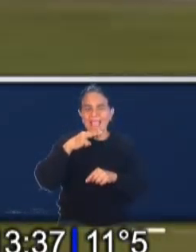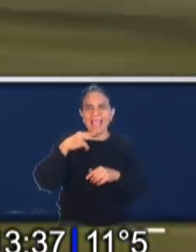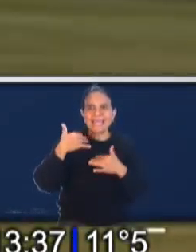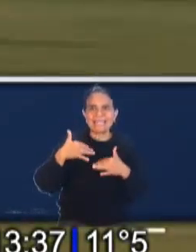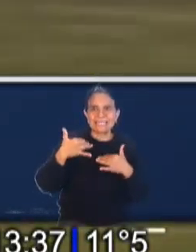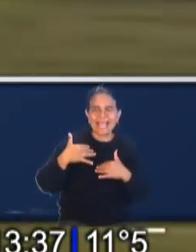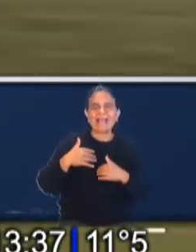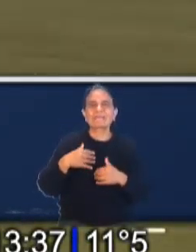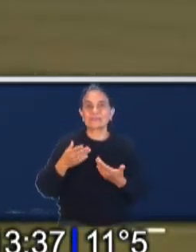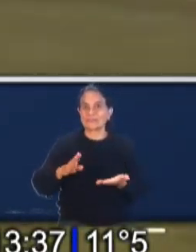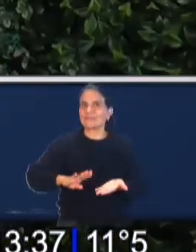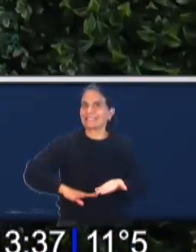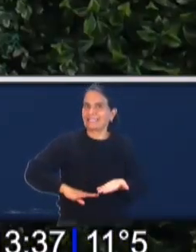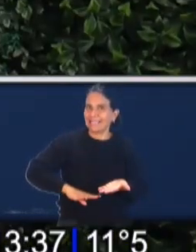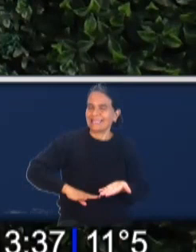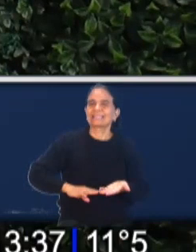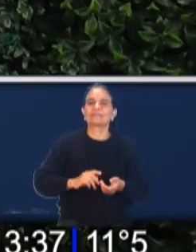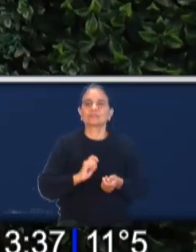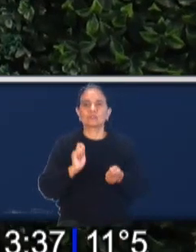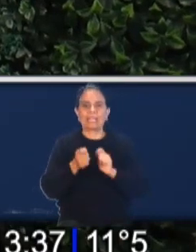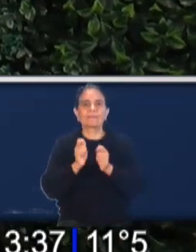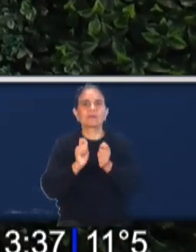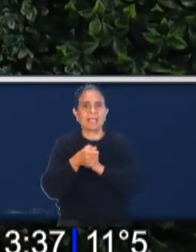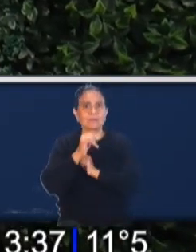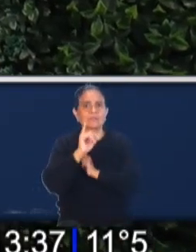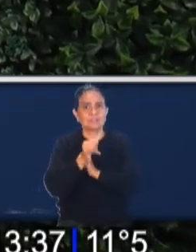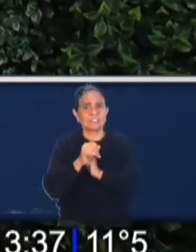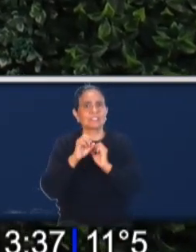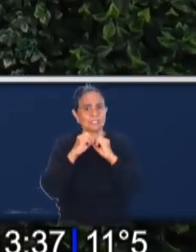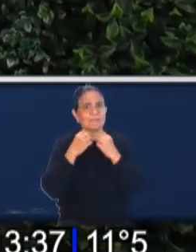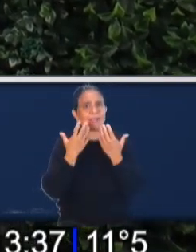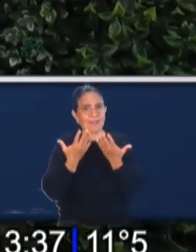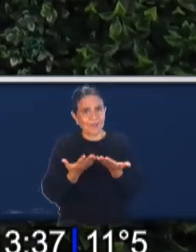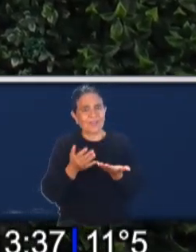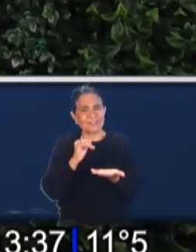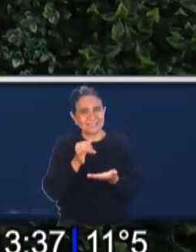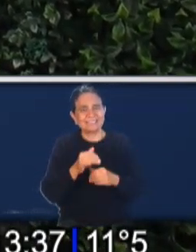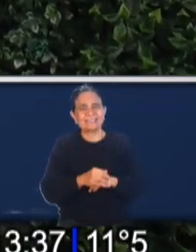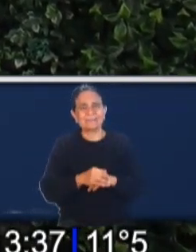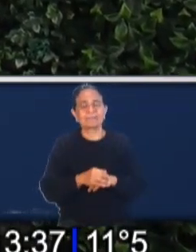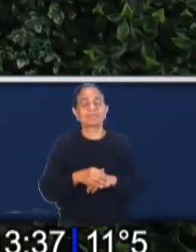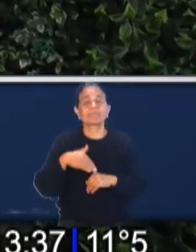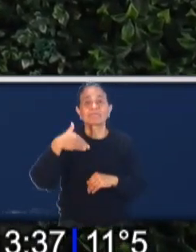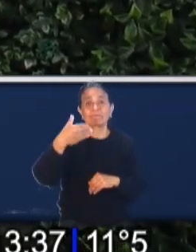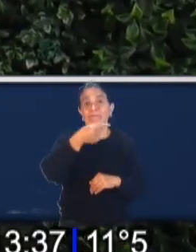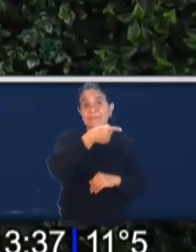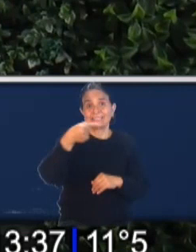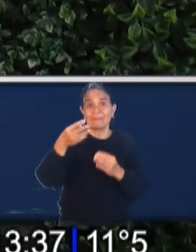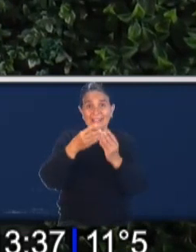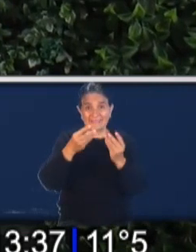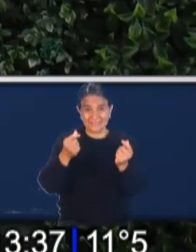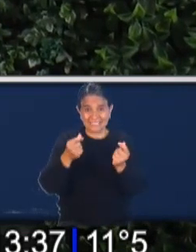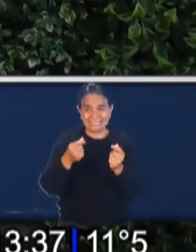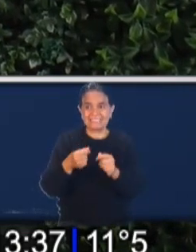hicimos muchos cambios, así que para mejor obviamente. Yo creo que las expectativas este fin de semana, más que los anteriores, más